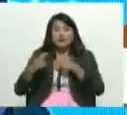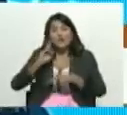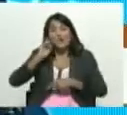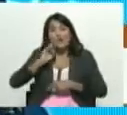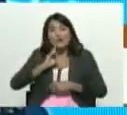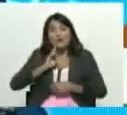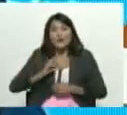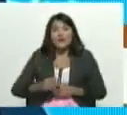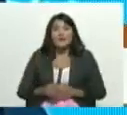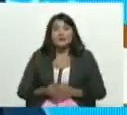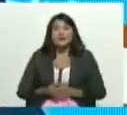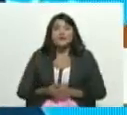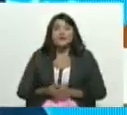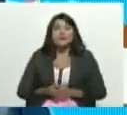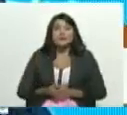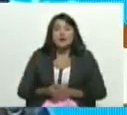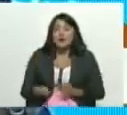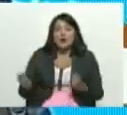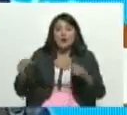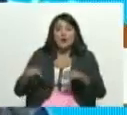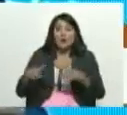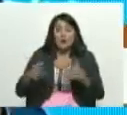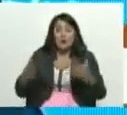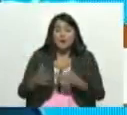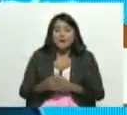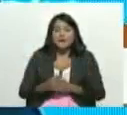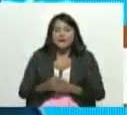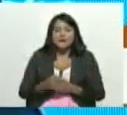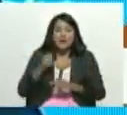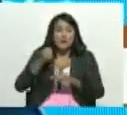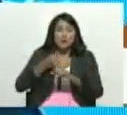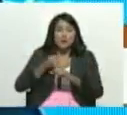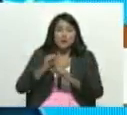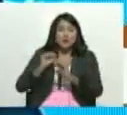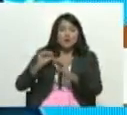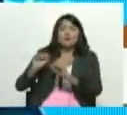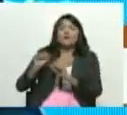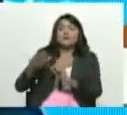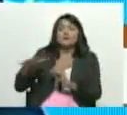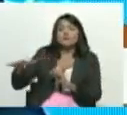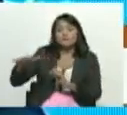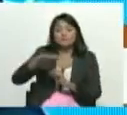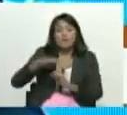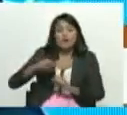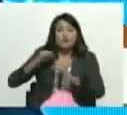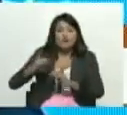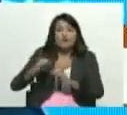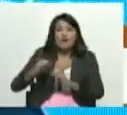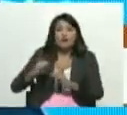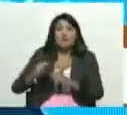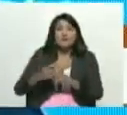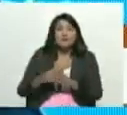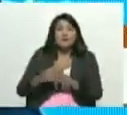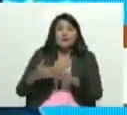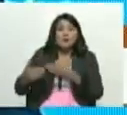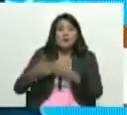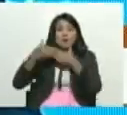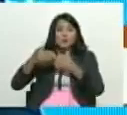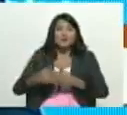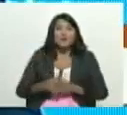uno de sus grandes adversarios y es precisamente esta era digital algorítmica